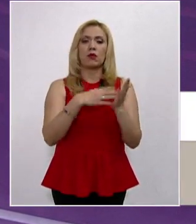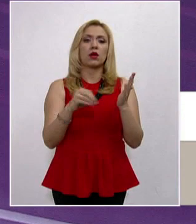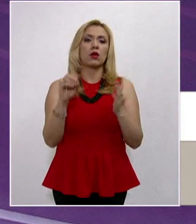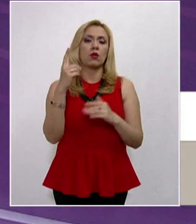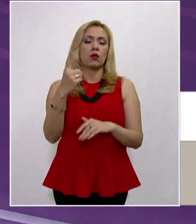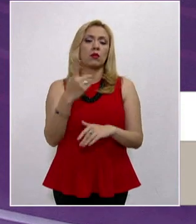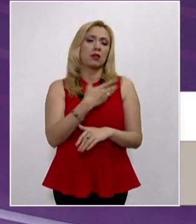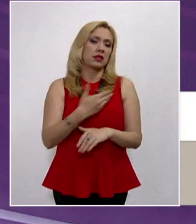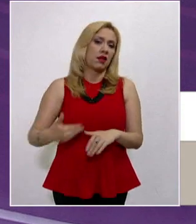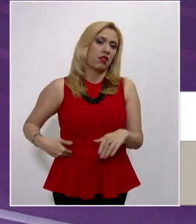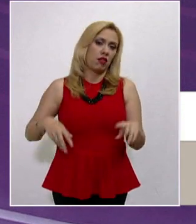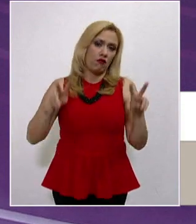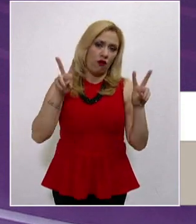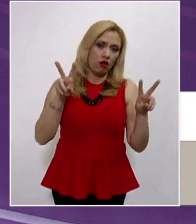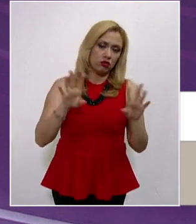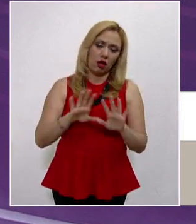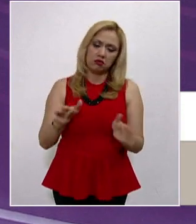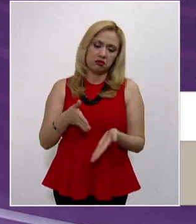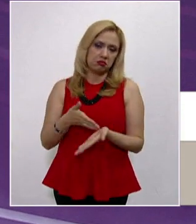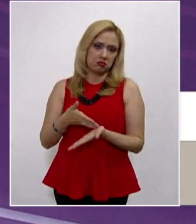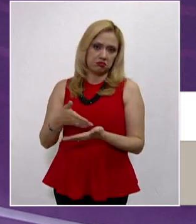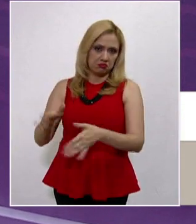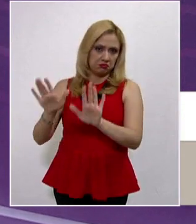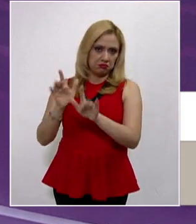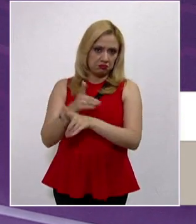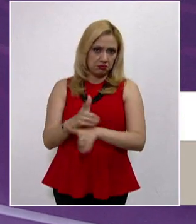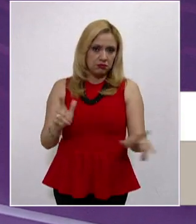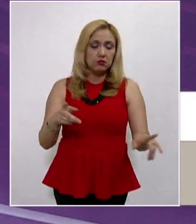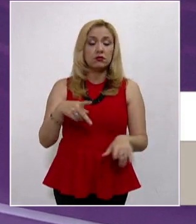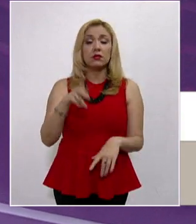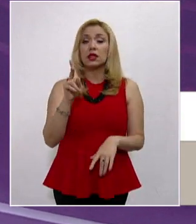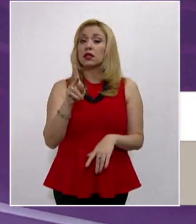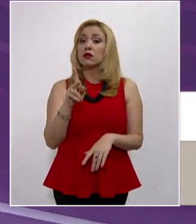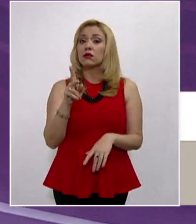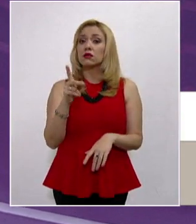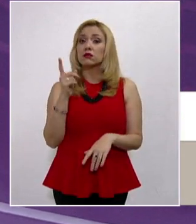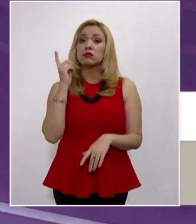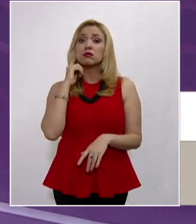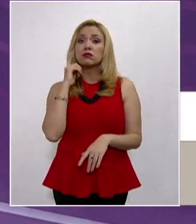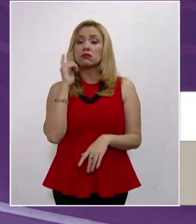por el presidente Fox, pero nunca habían sido